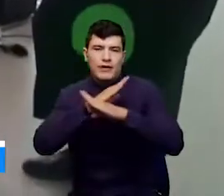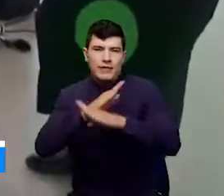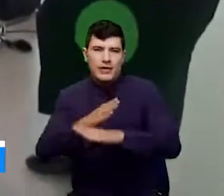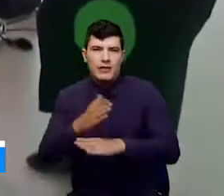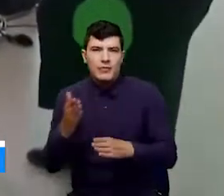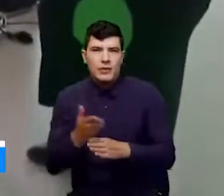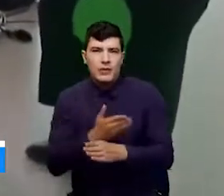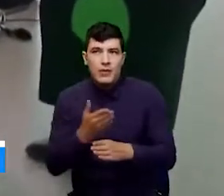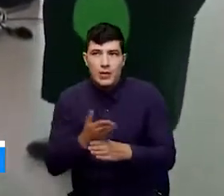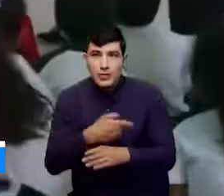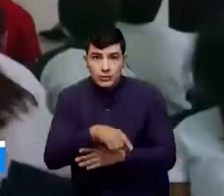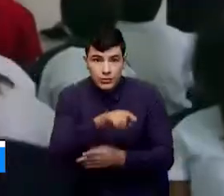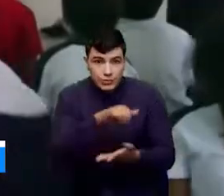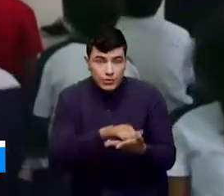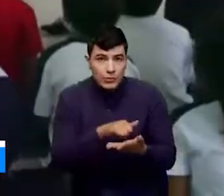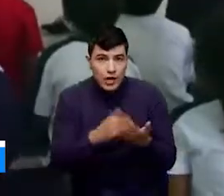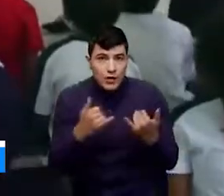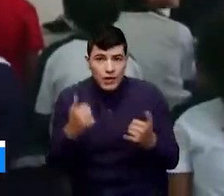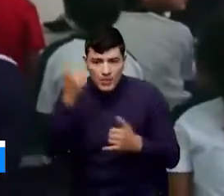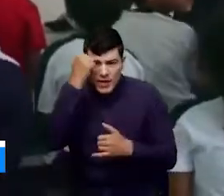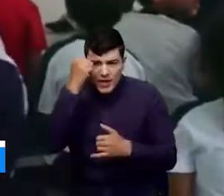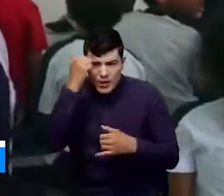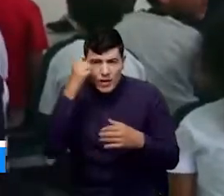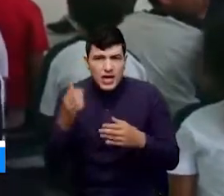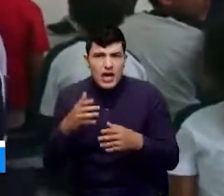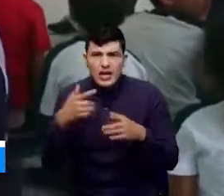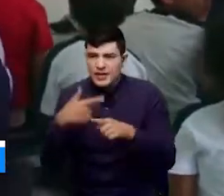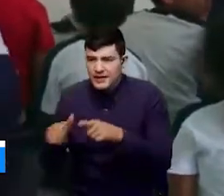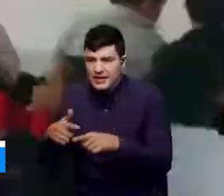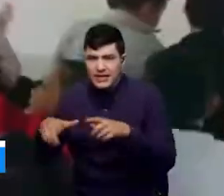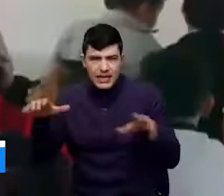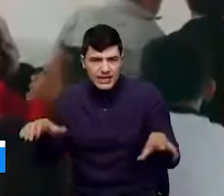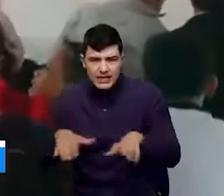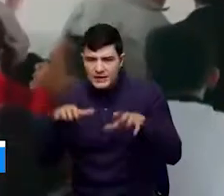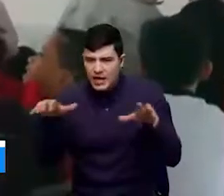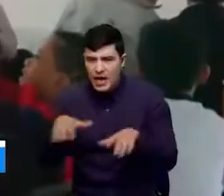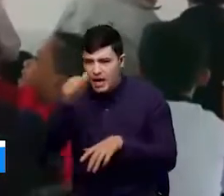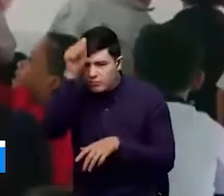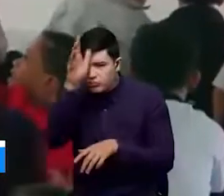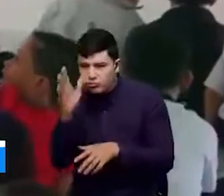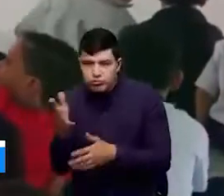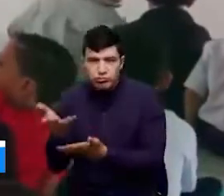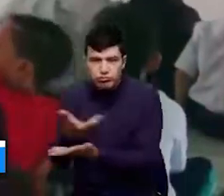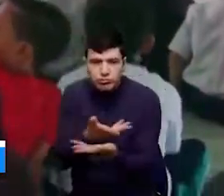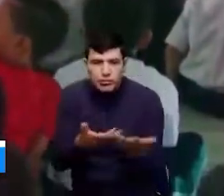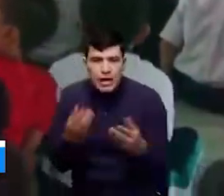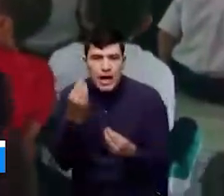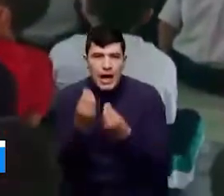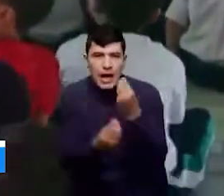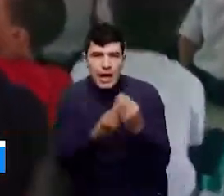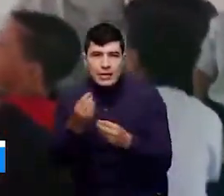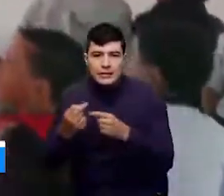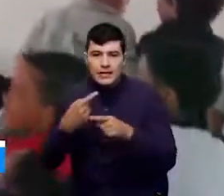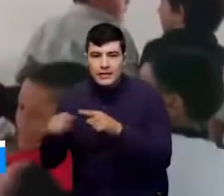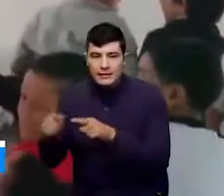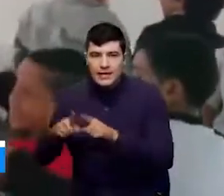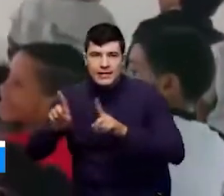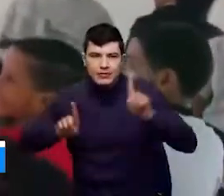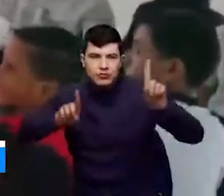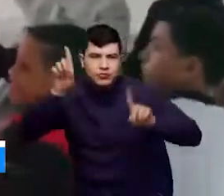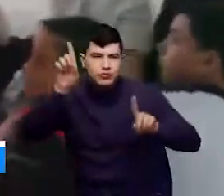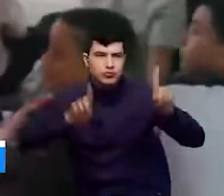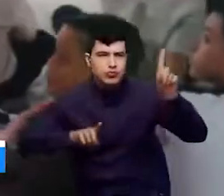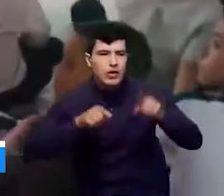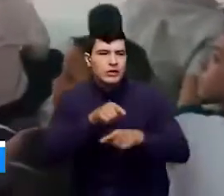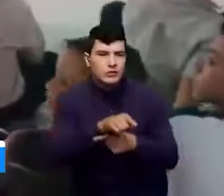didácticos y orientaciones pedagógicas, más de 1000 estudiantes de diferentes colegios ya han desarrollado competencias en movilidad vial.